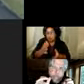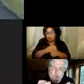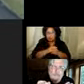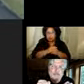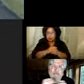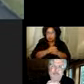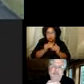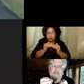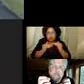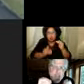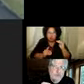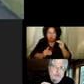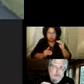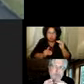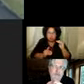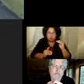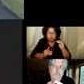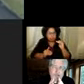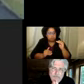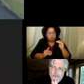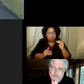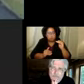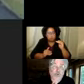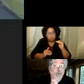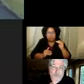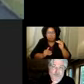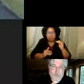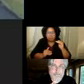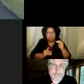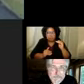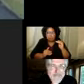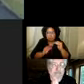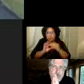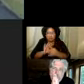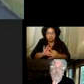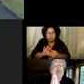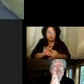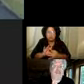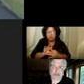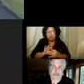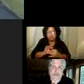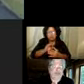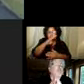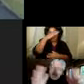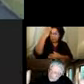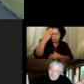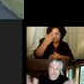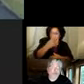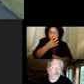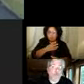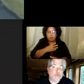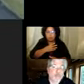Universidad de Minnesota. Pero le diré ahora las inigualdades y la inequidad contra